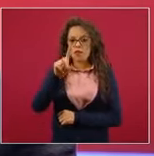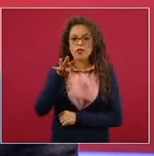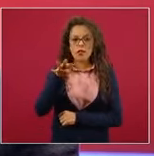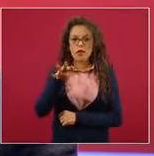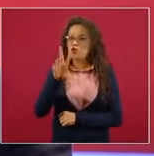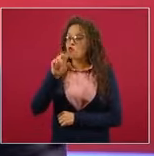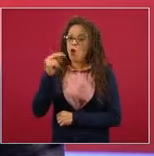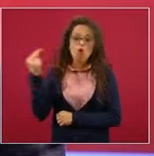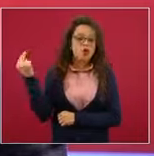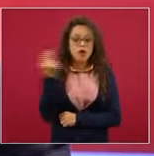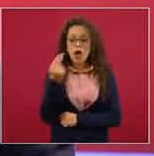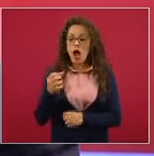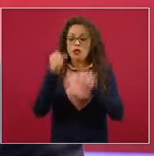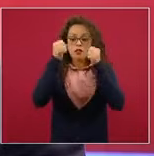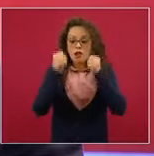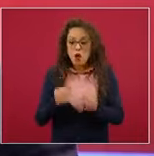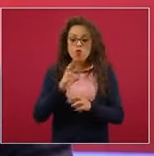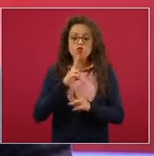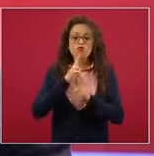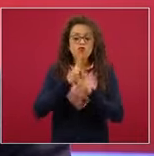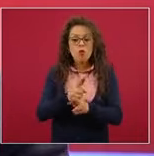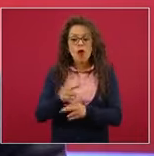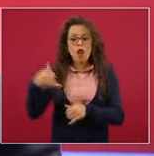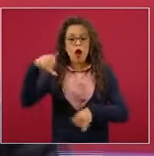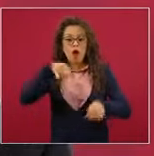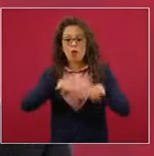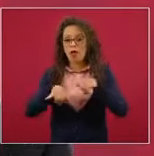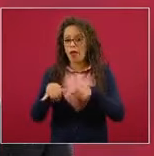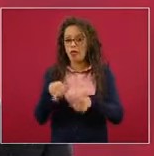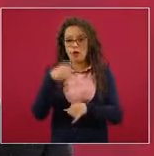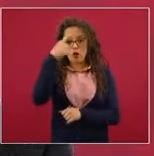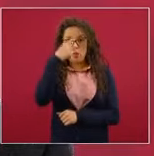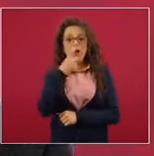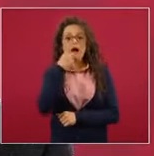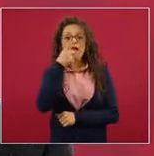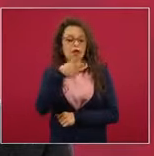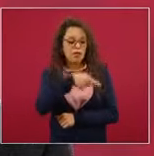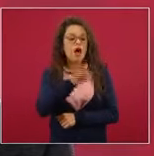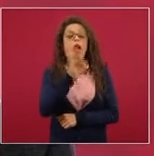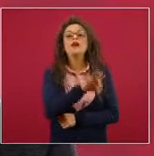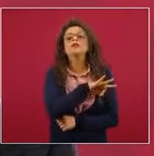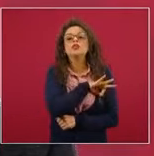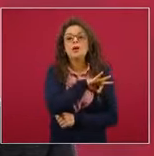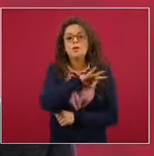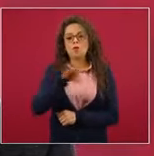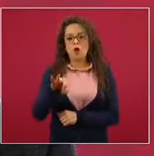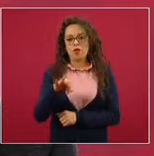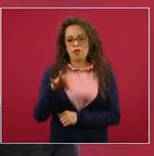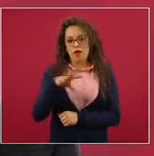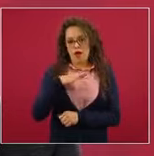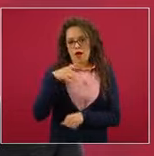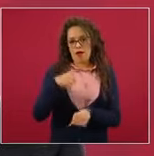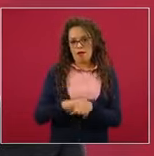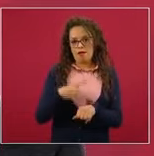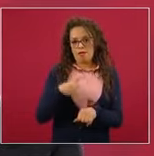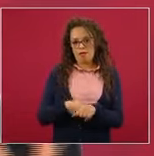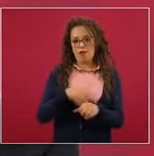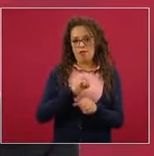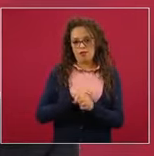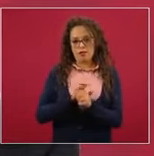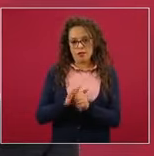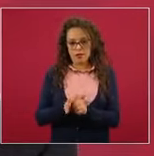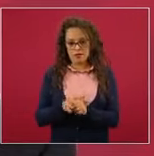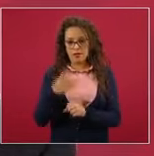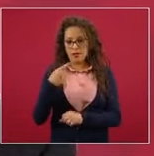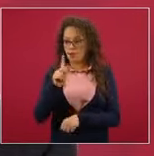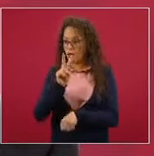para considerarla, siempre y cuando, desde luego, se trate de un sistema de vigilancia epidemiológica que quiere